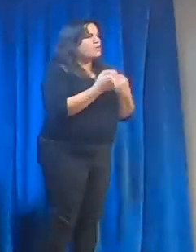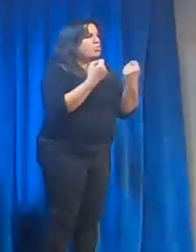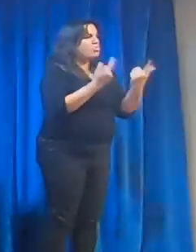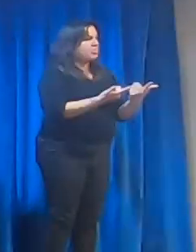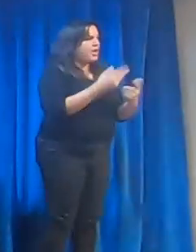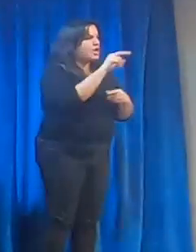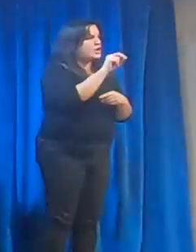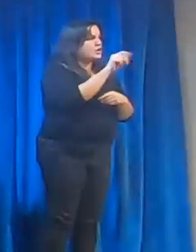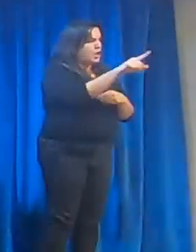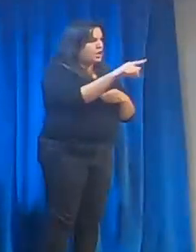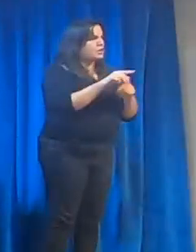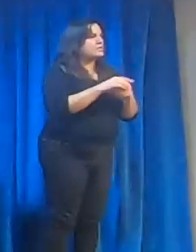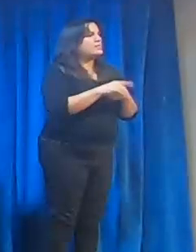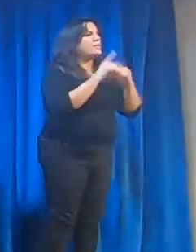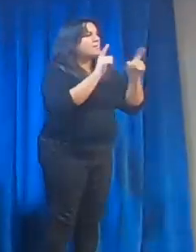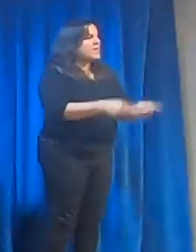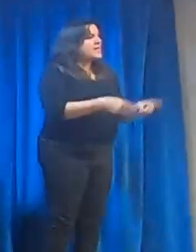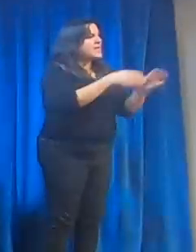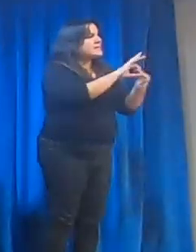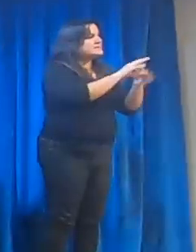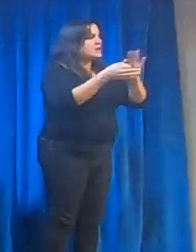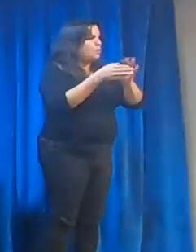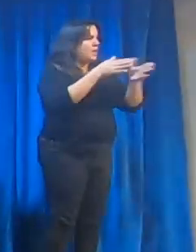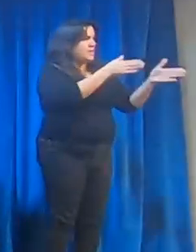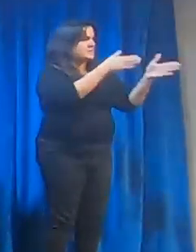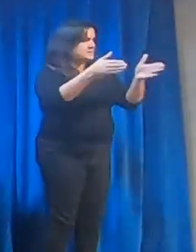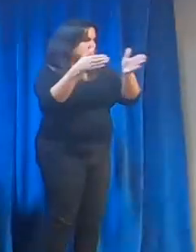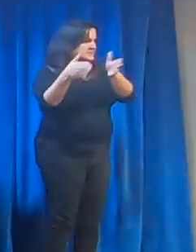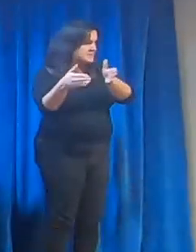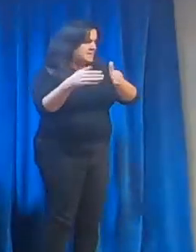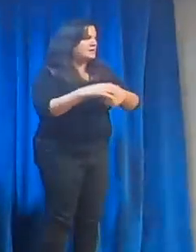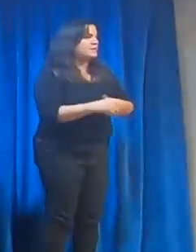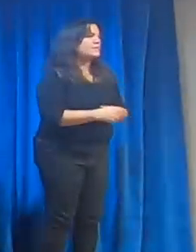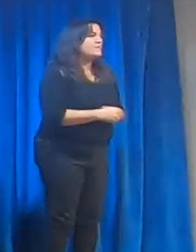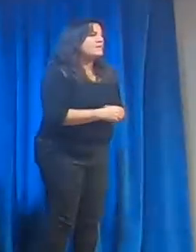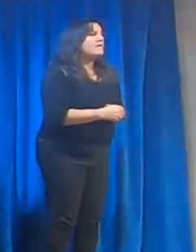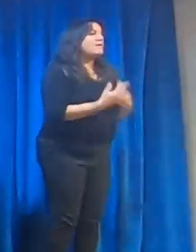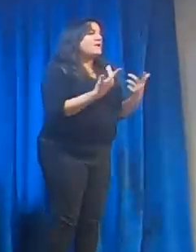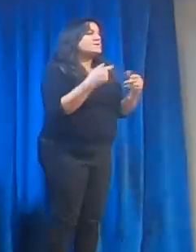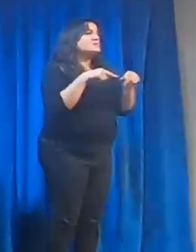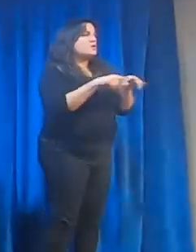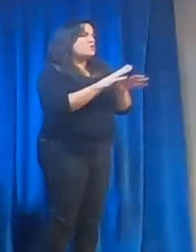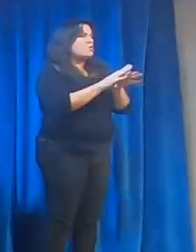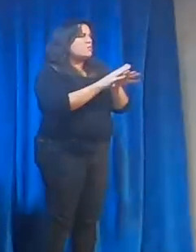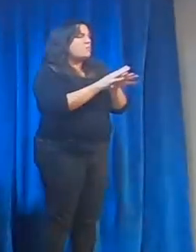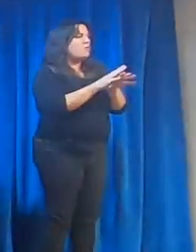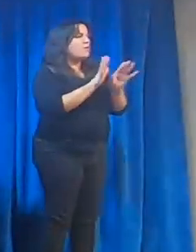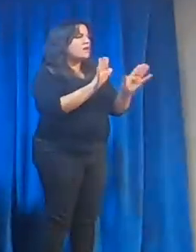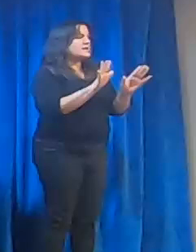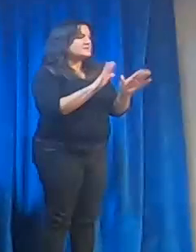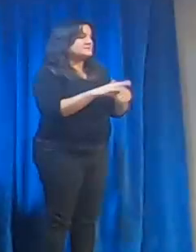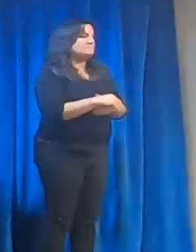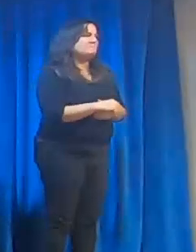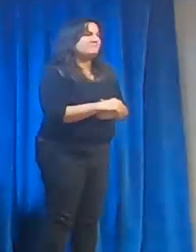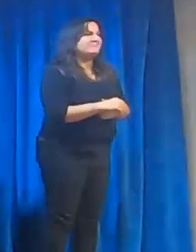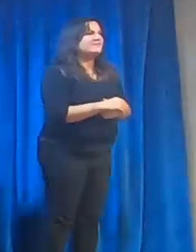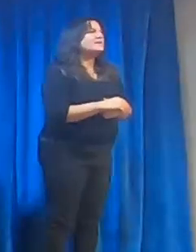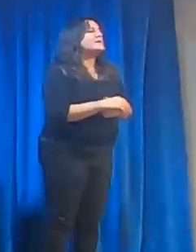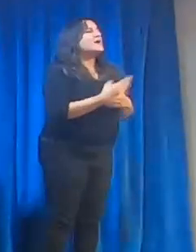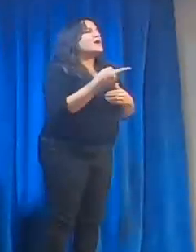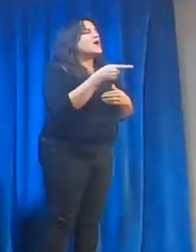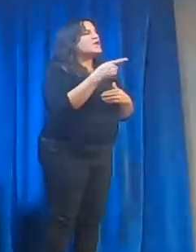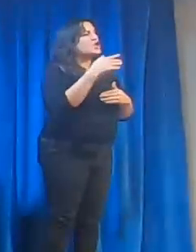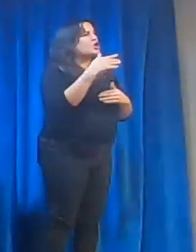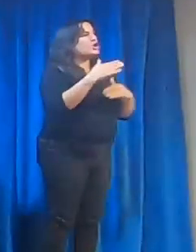hay secuencias, uno persigue y otro persigue. Esas son las características desde el punto de vista de la construcción